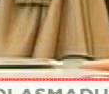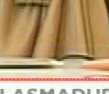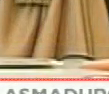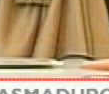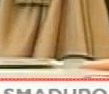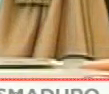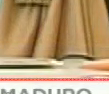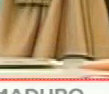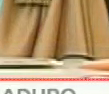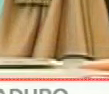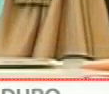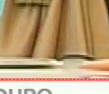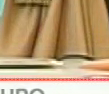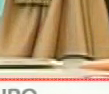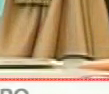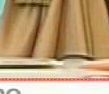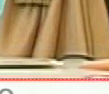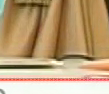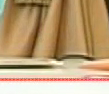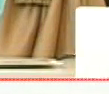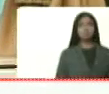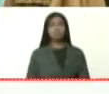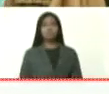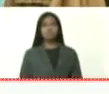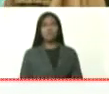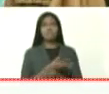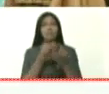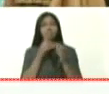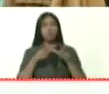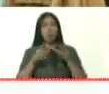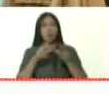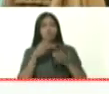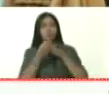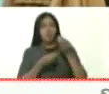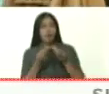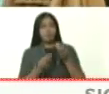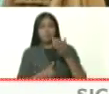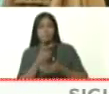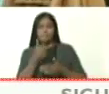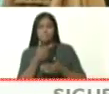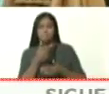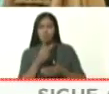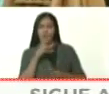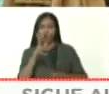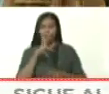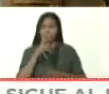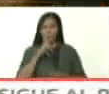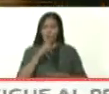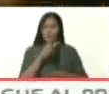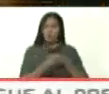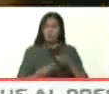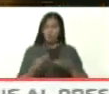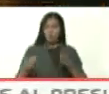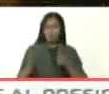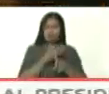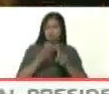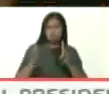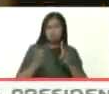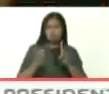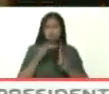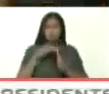nunca! Precisamente donde se ha hecho más criminal y crudo